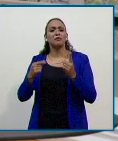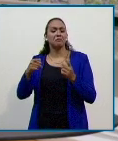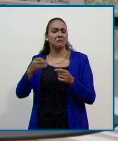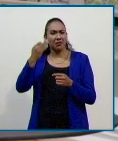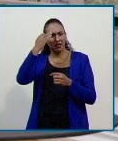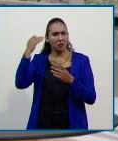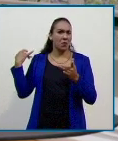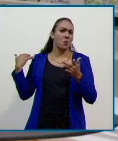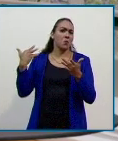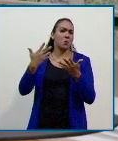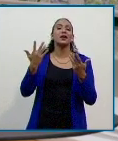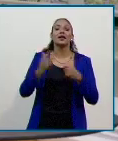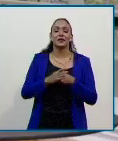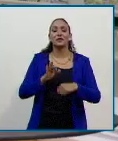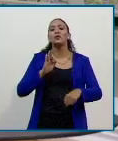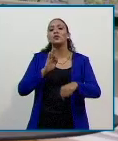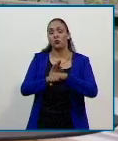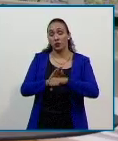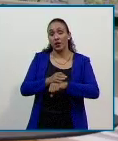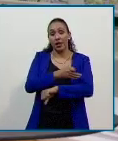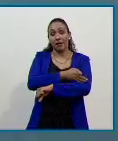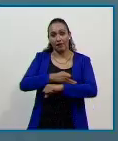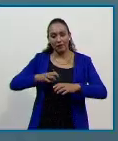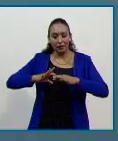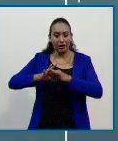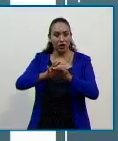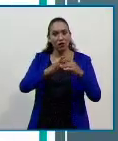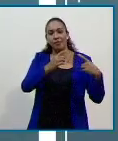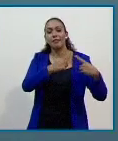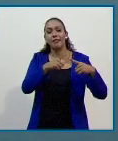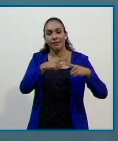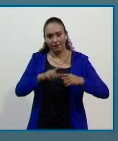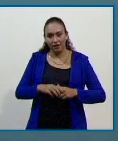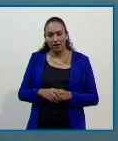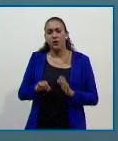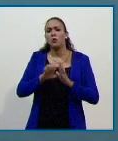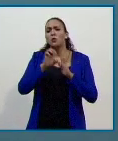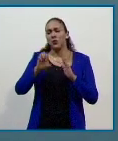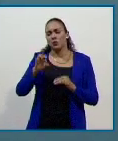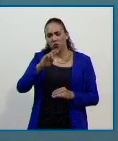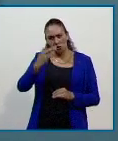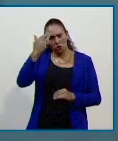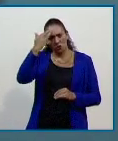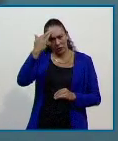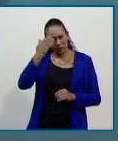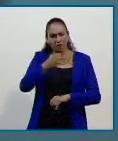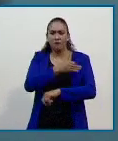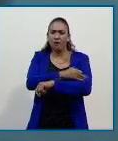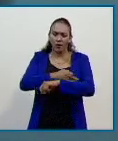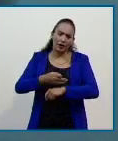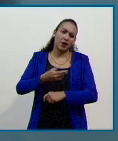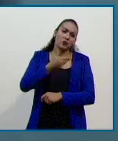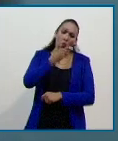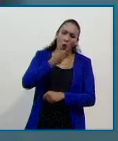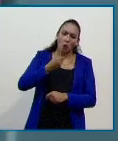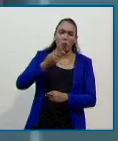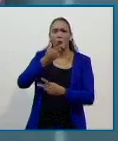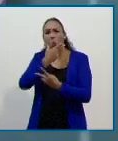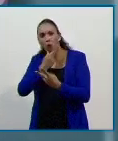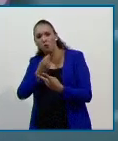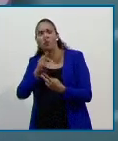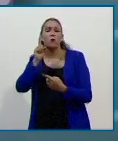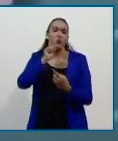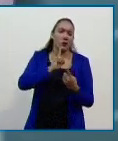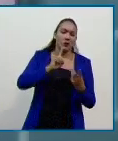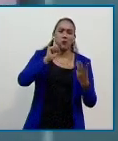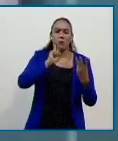las uniones familiares homoparentales al reconocimiento de sus hijas e hijos. En el marco de la campaña 100 sentencias que